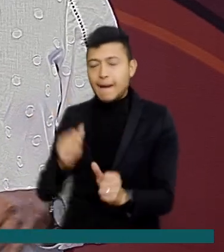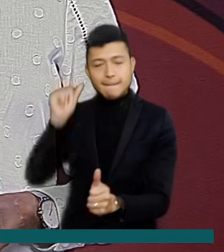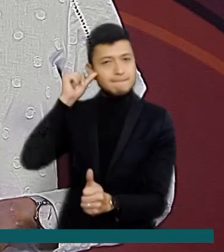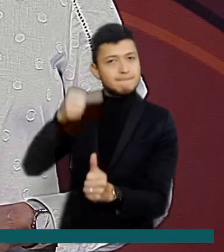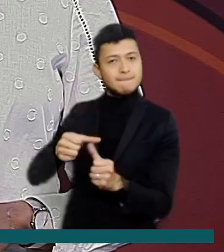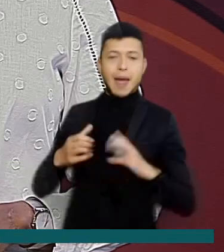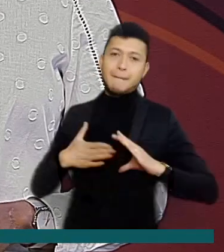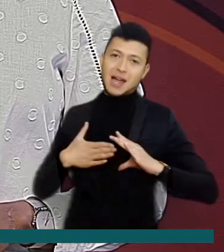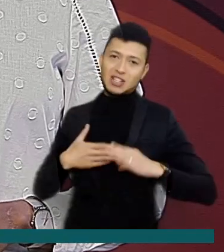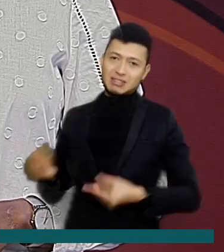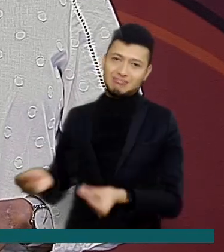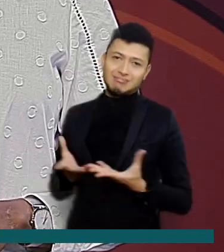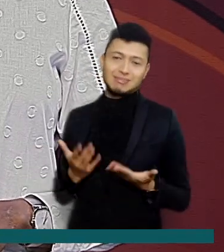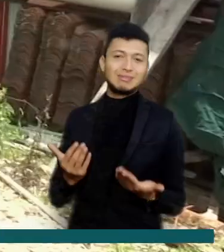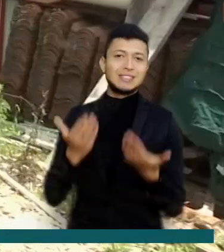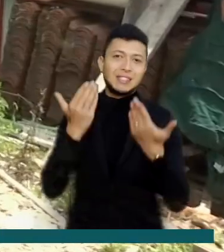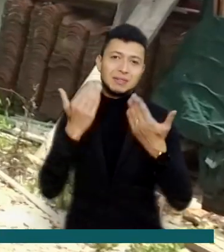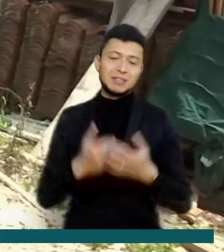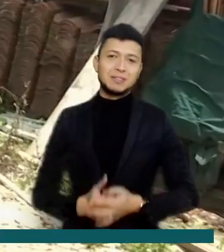recuerdo mucho más personal.